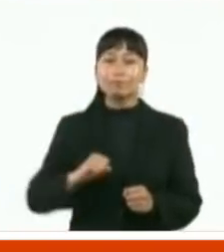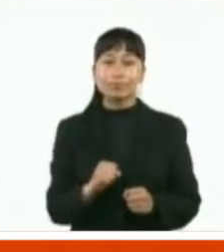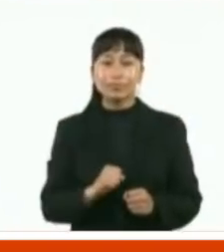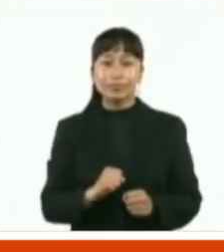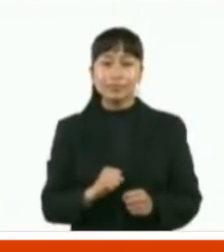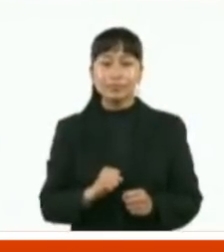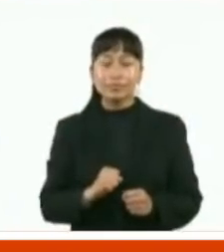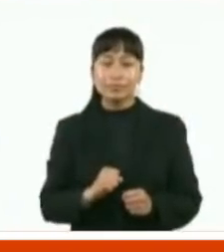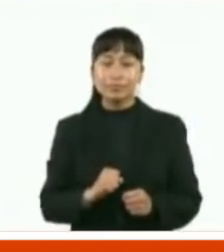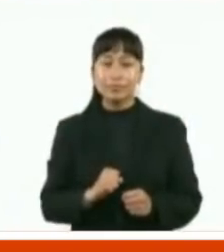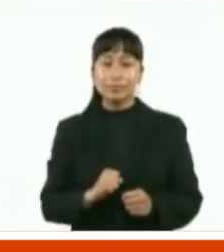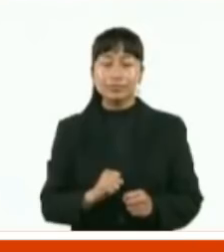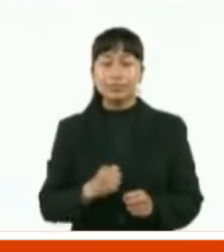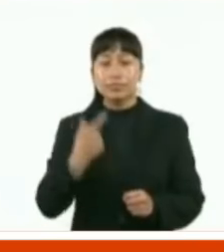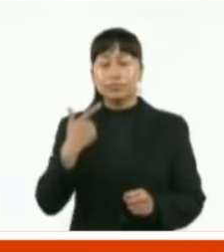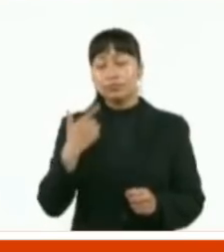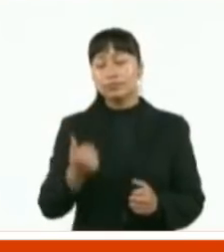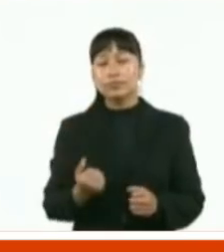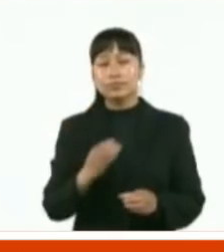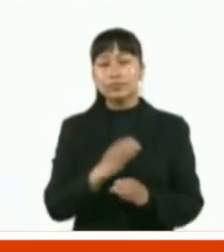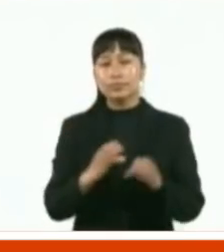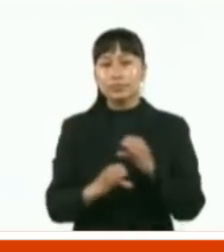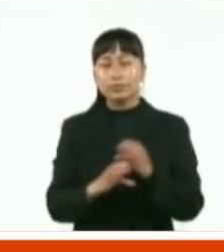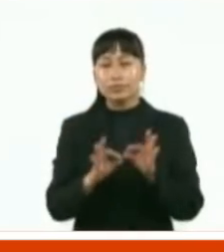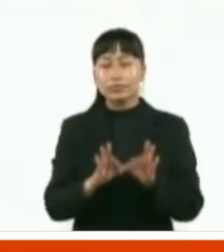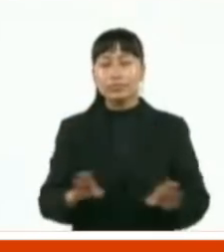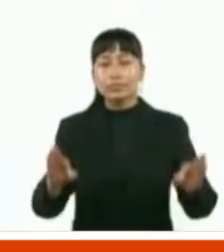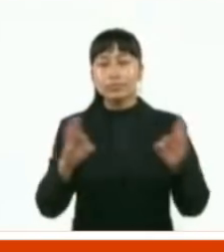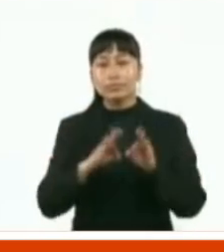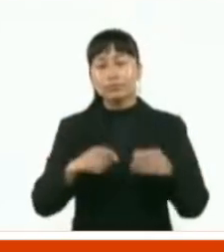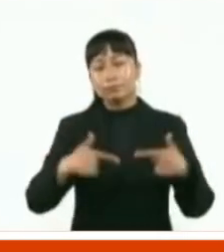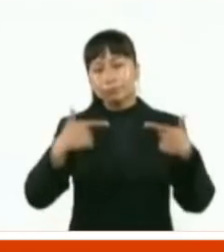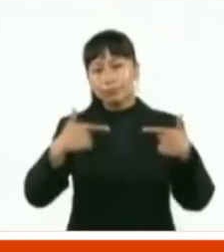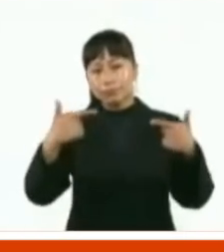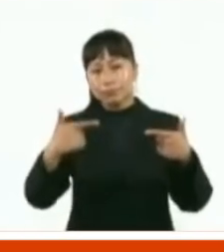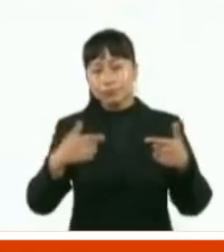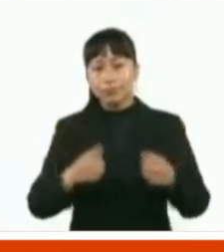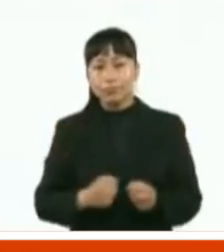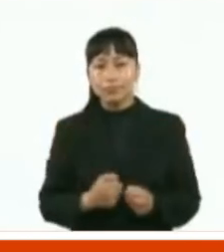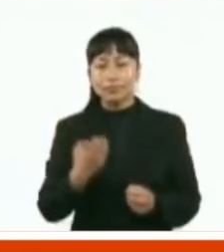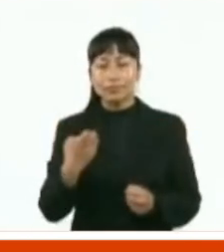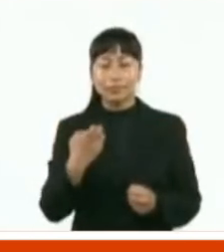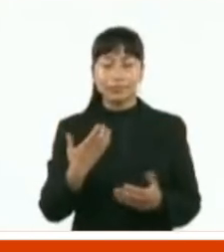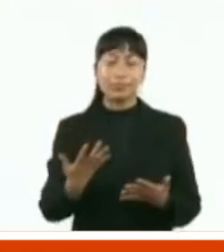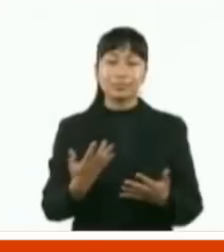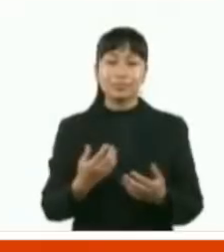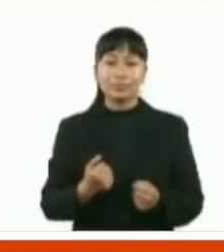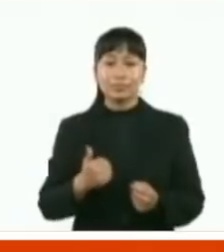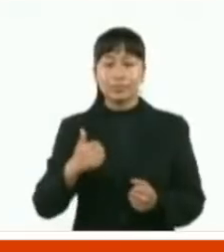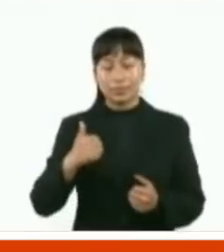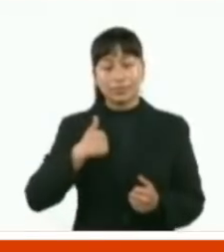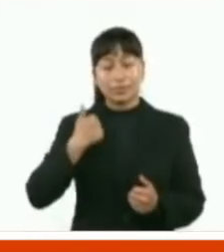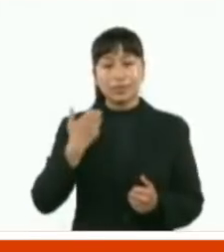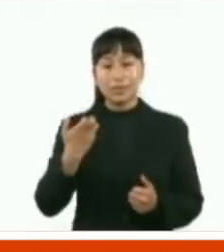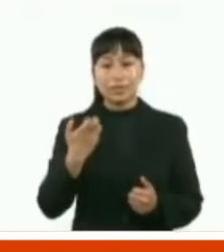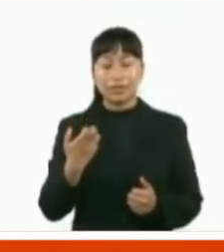uno de los legados que puede dejar, habiendo tenido este gran privilegio de gobernar